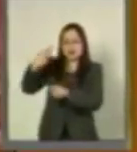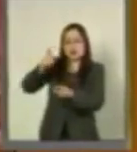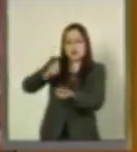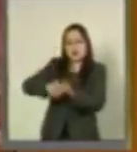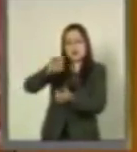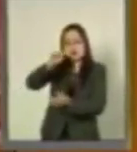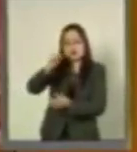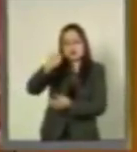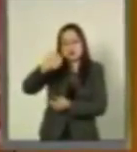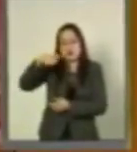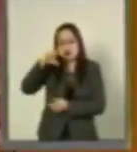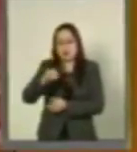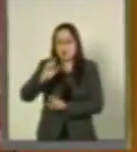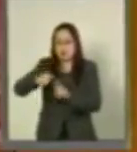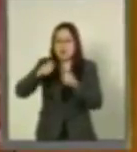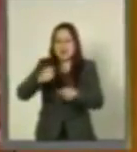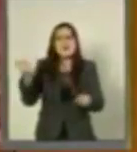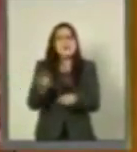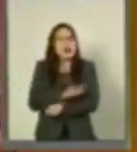Secretaría de Gobernación?